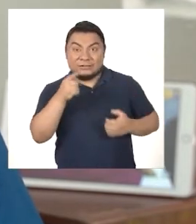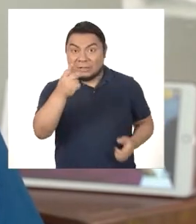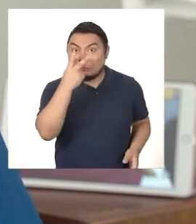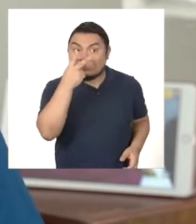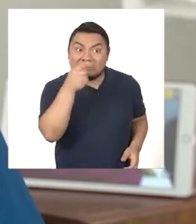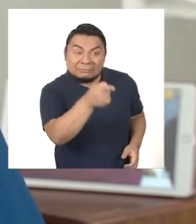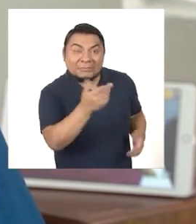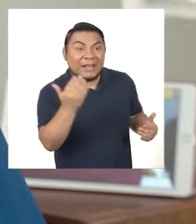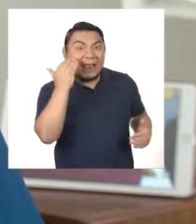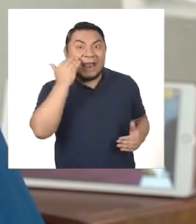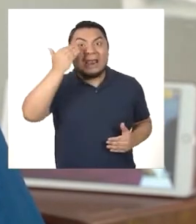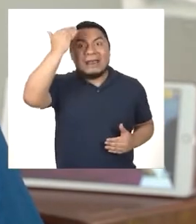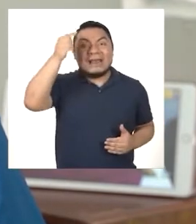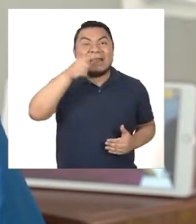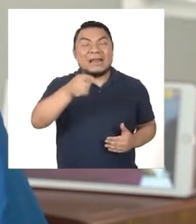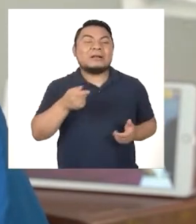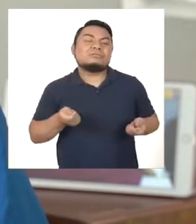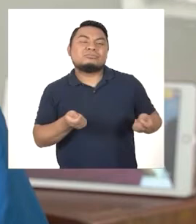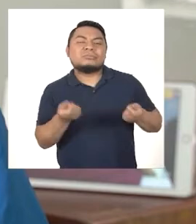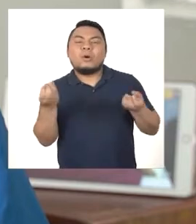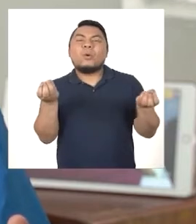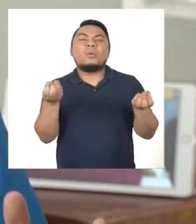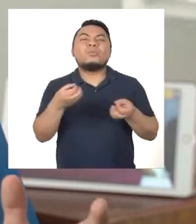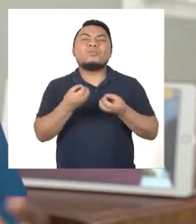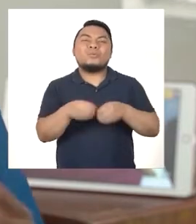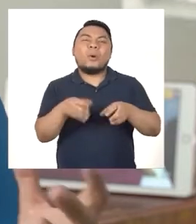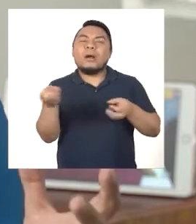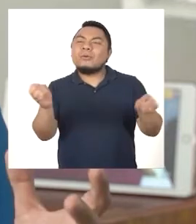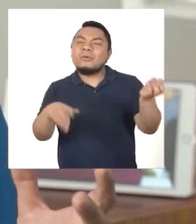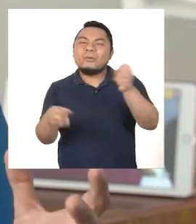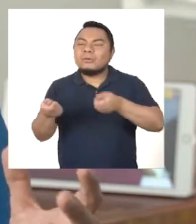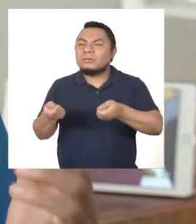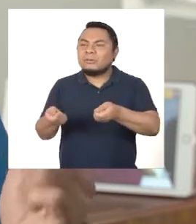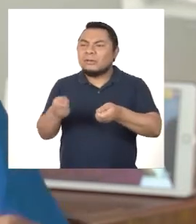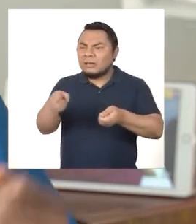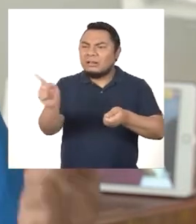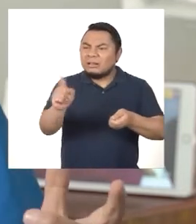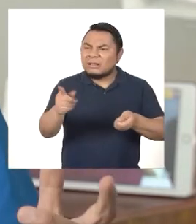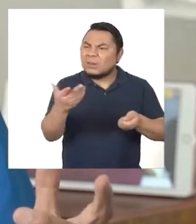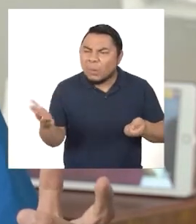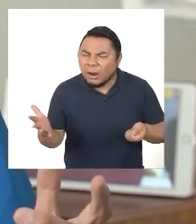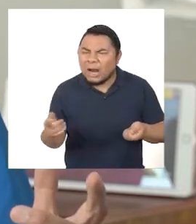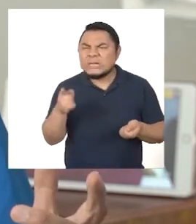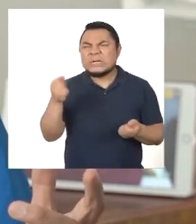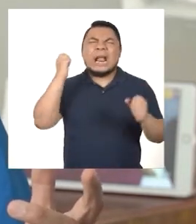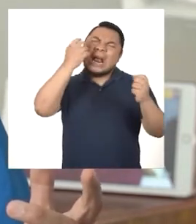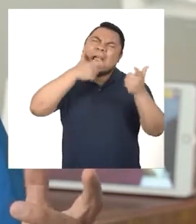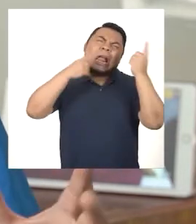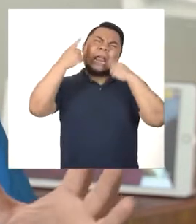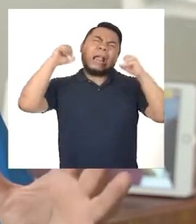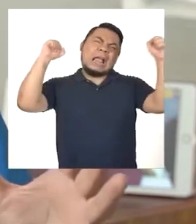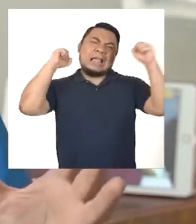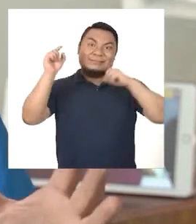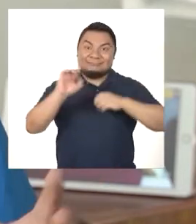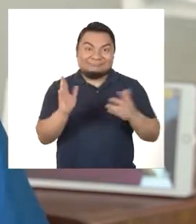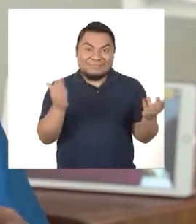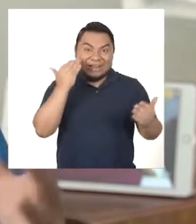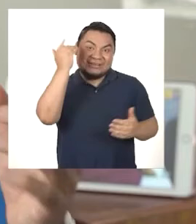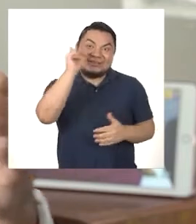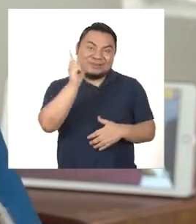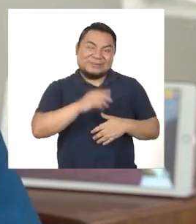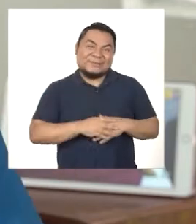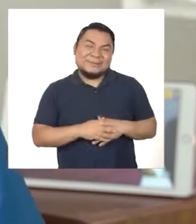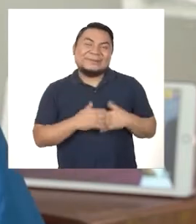veces no vemos adultos en un supermercado, en una tienda, que no le vendieron lo que quería y también entran en una pataleta, pero